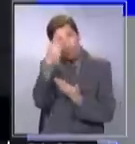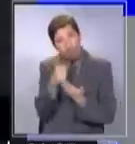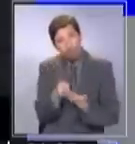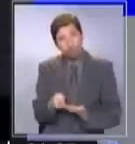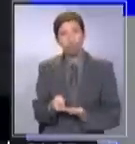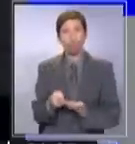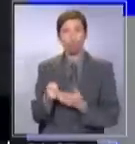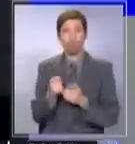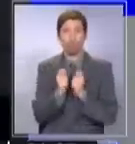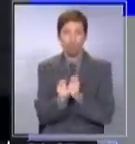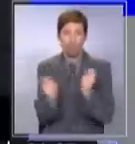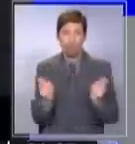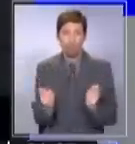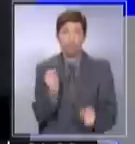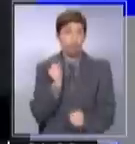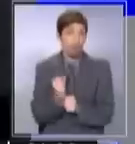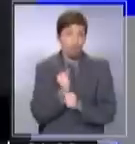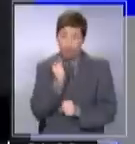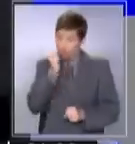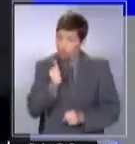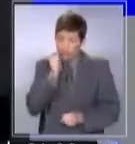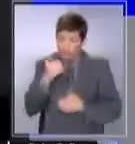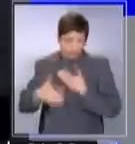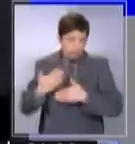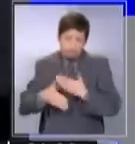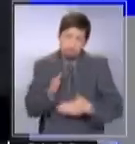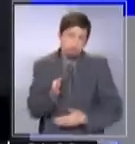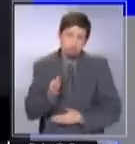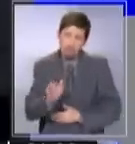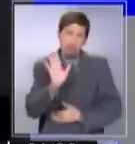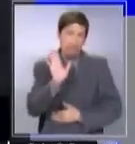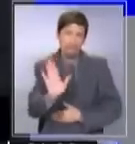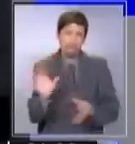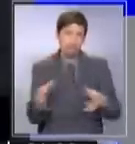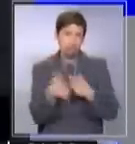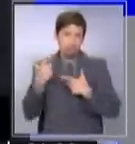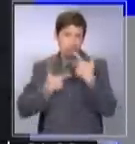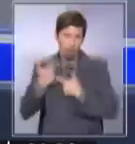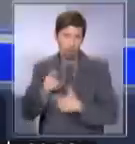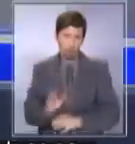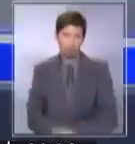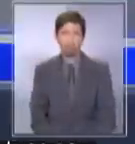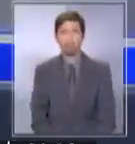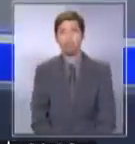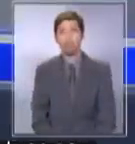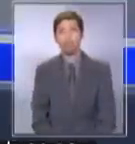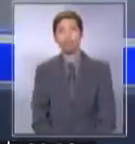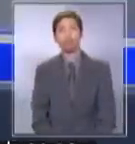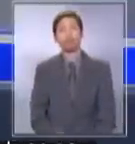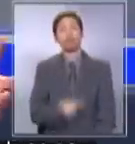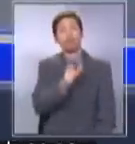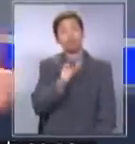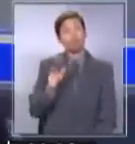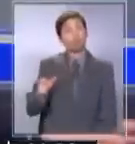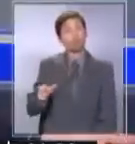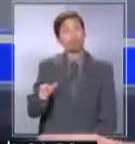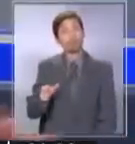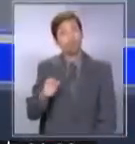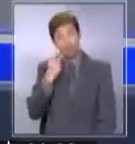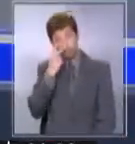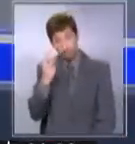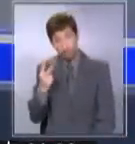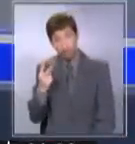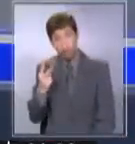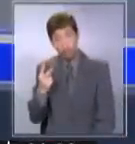lo vamos a seguir haciendo quienes hemos estado trabajando en evolución política desde hace mucho tiempo personas que pueden ver a evópoli todavía como un partido muy joven lo